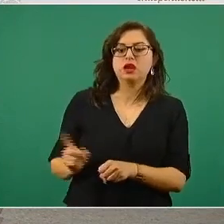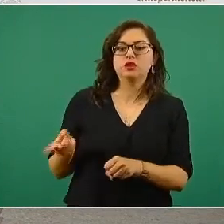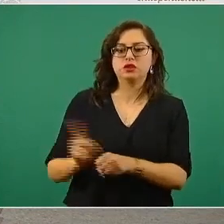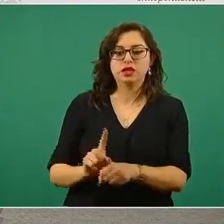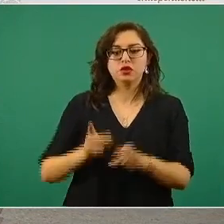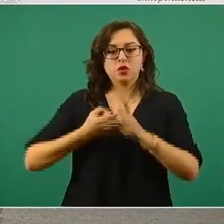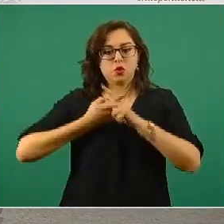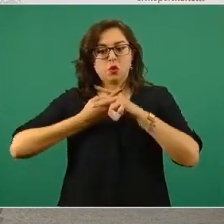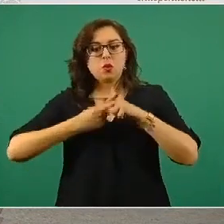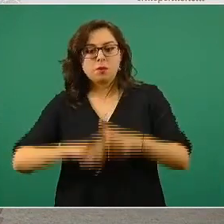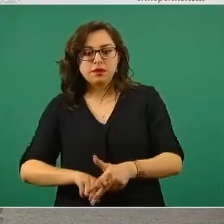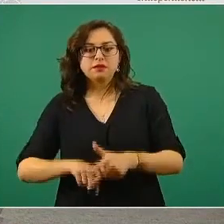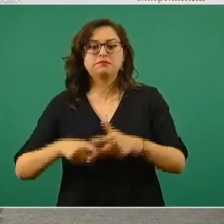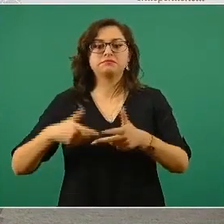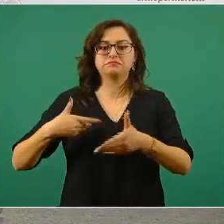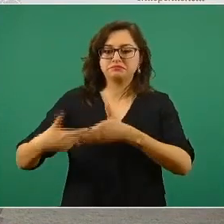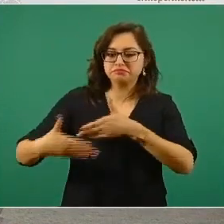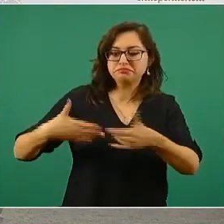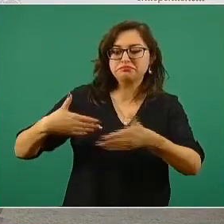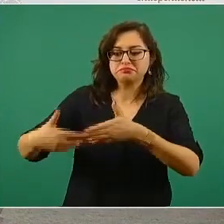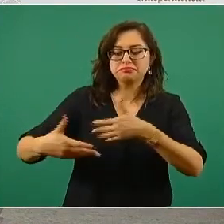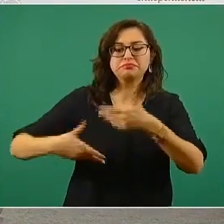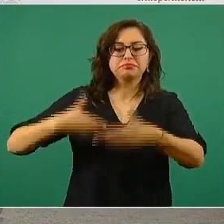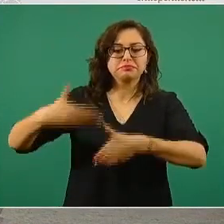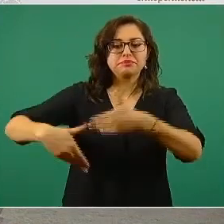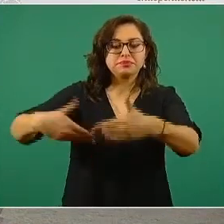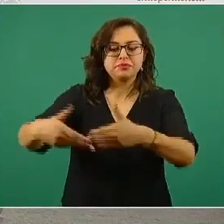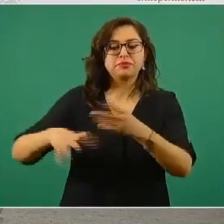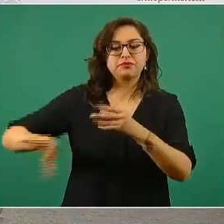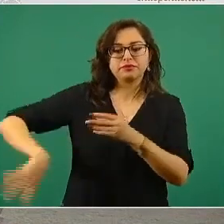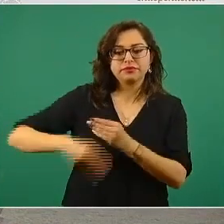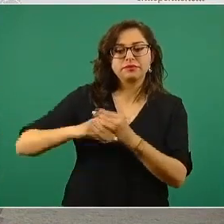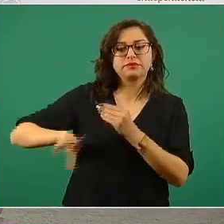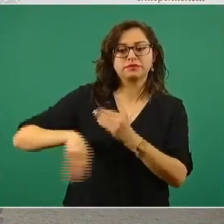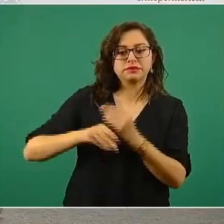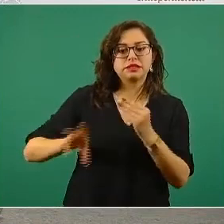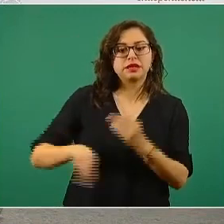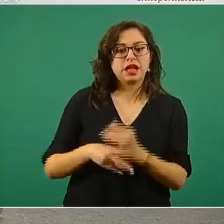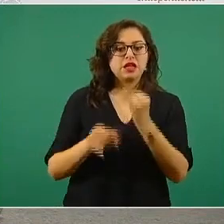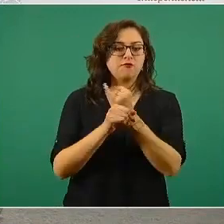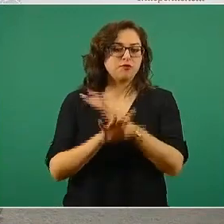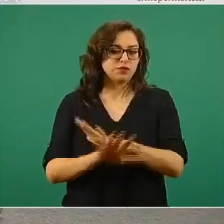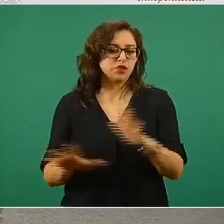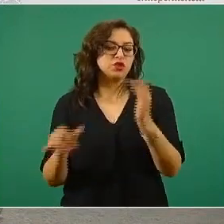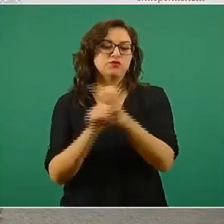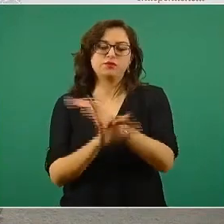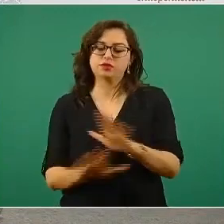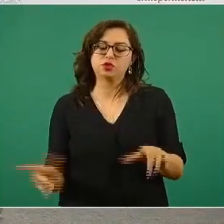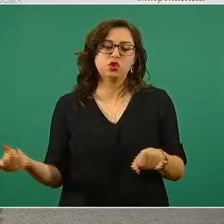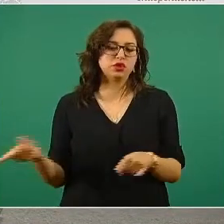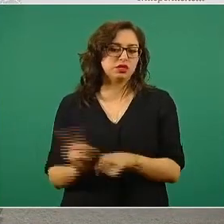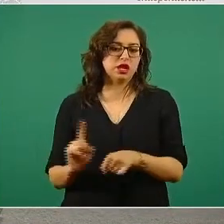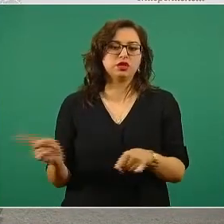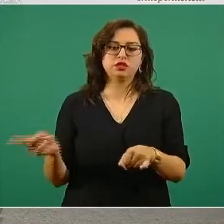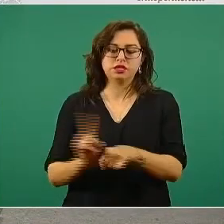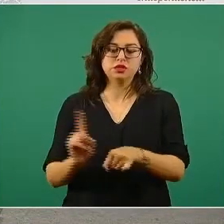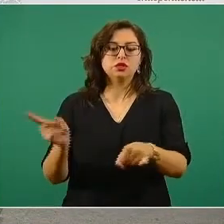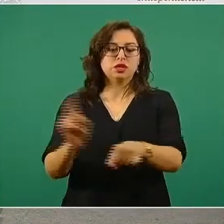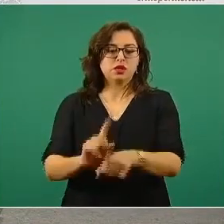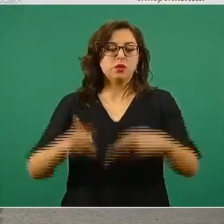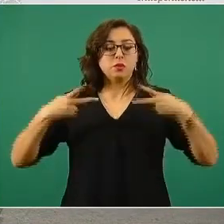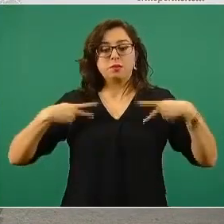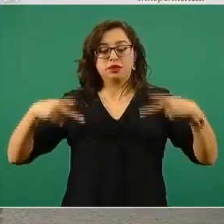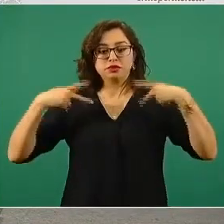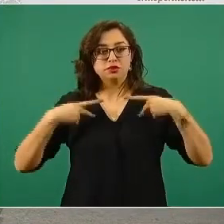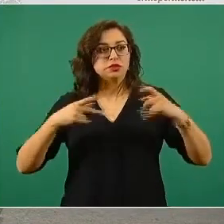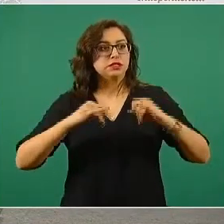función de la estadística que se conforma por la notificación que realizan todas las unidades de atención médica de los